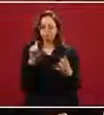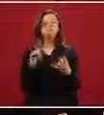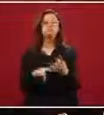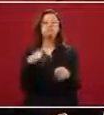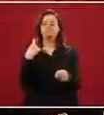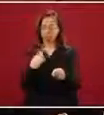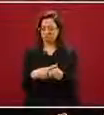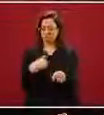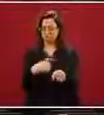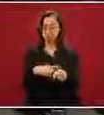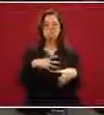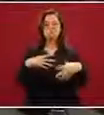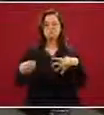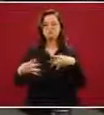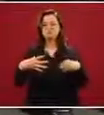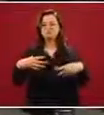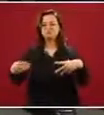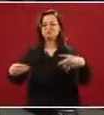epidemias,